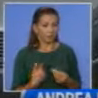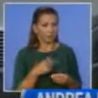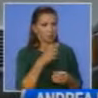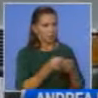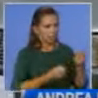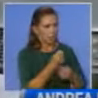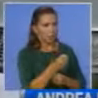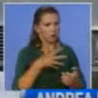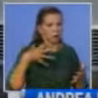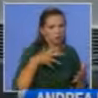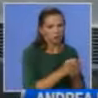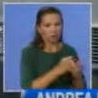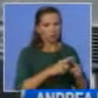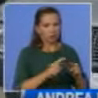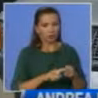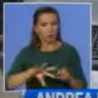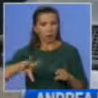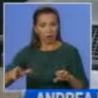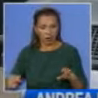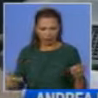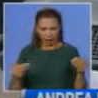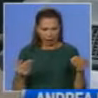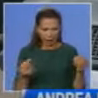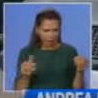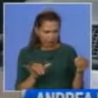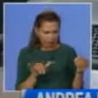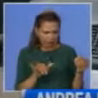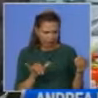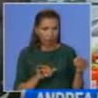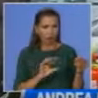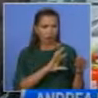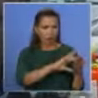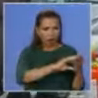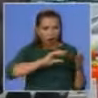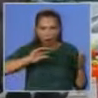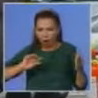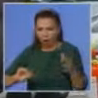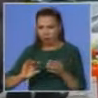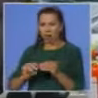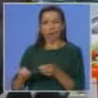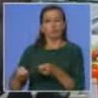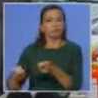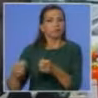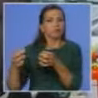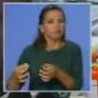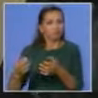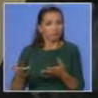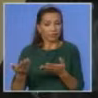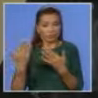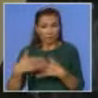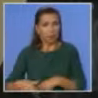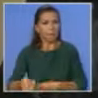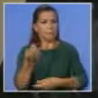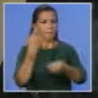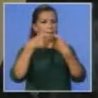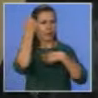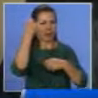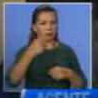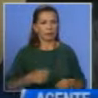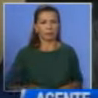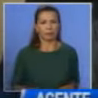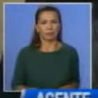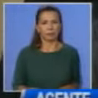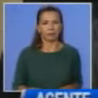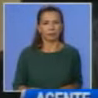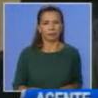en un vehículo robado de similares características para así legalizarlo. Con esto hecho, luego procedían a venderlos. Tenían diferentes contactos